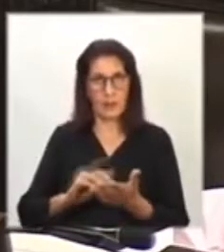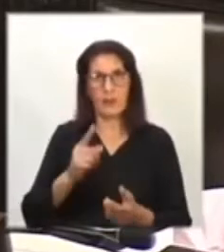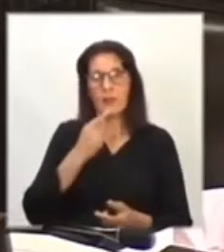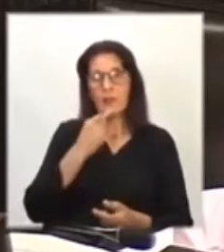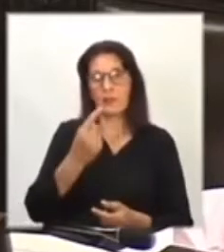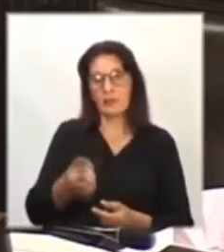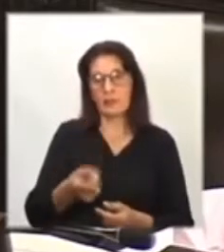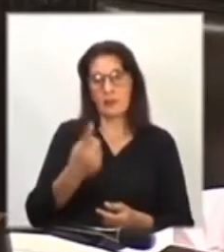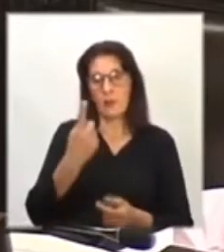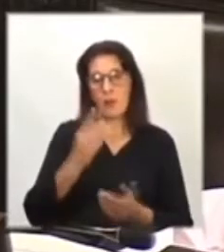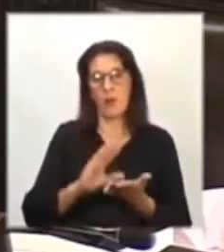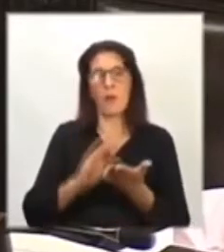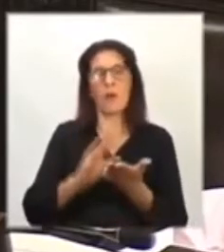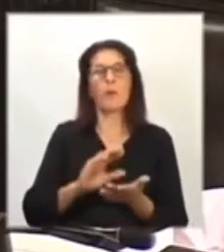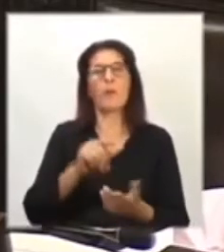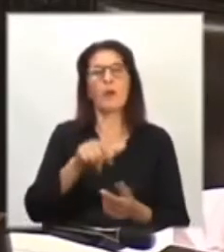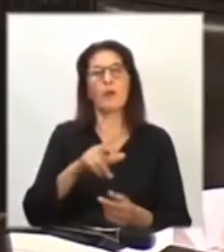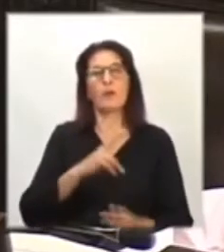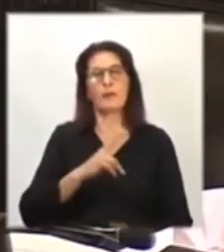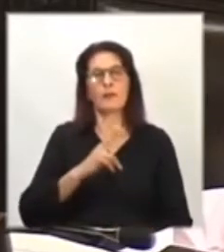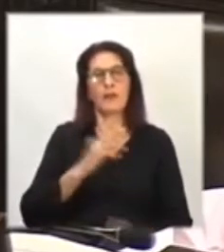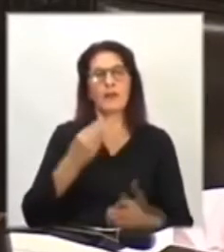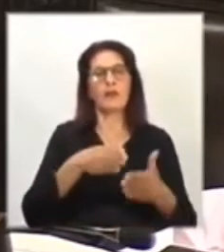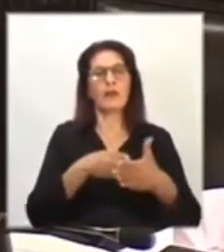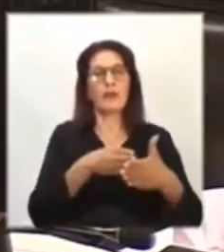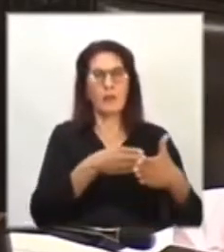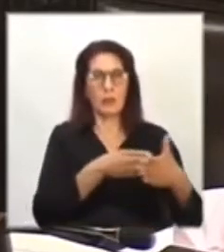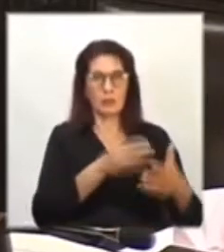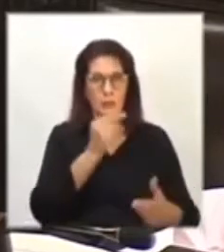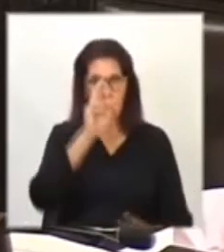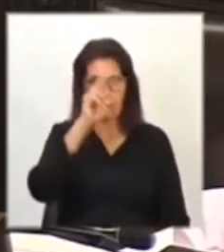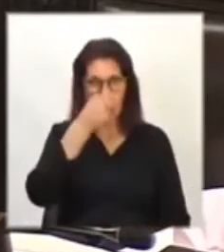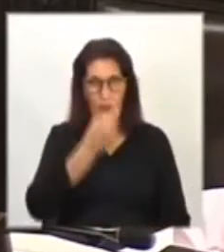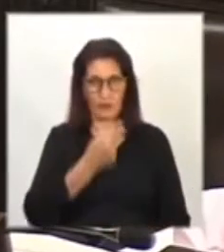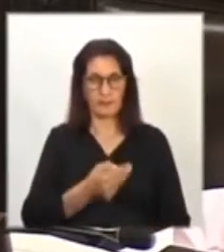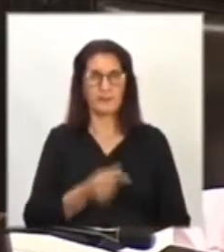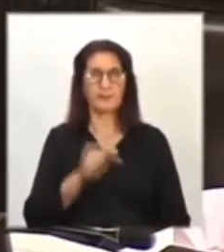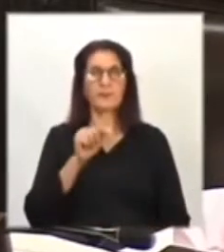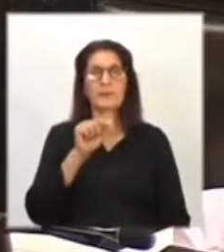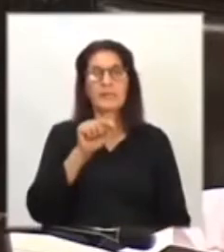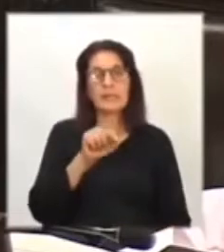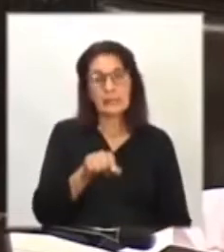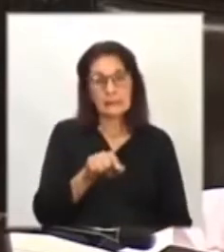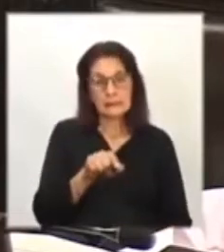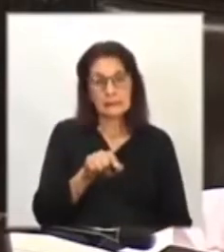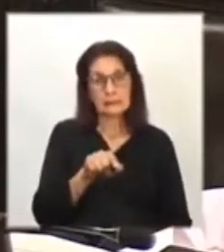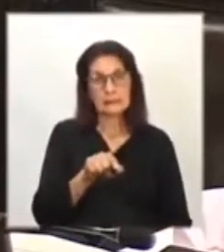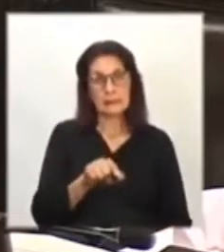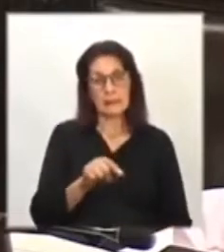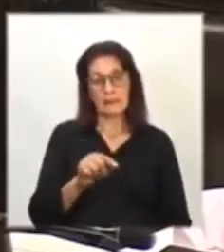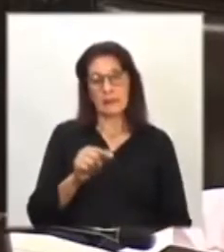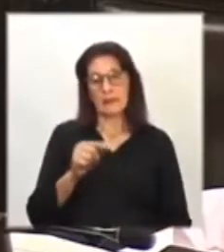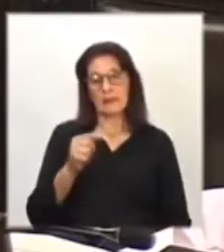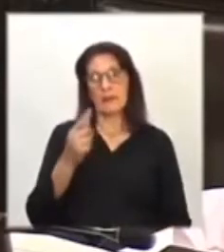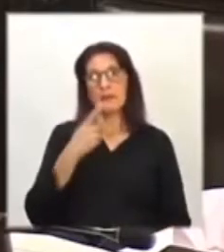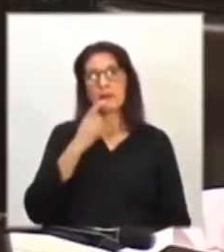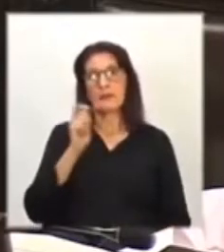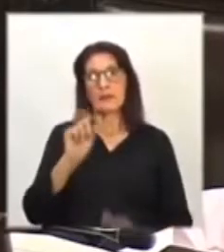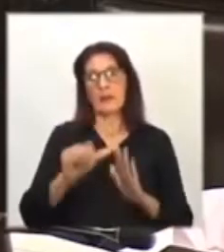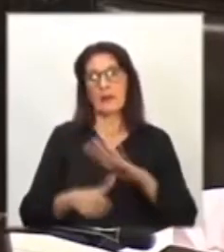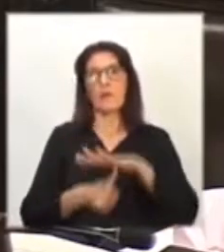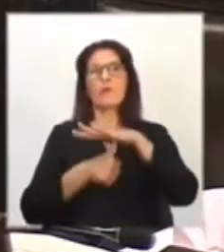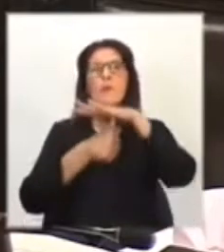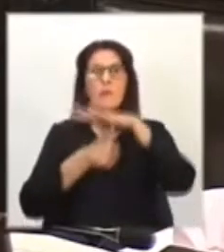un monopolio privado en nuestro país, en el puerto del Uruguay. Esa potestad la tiene el Parlamento